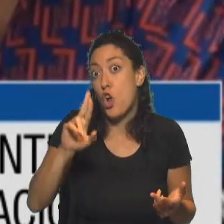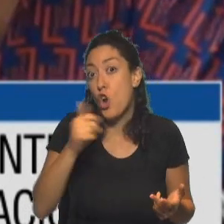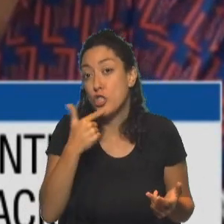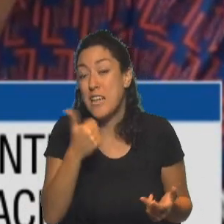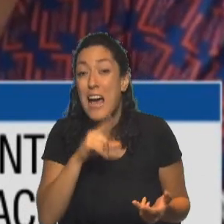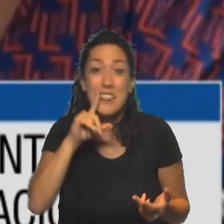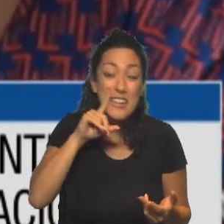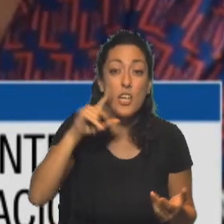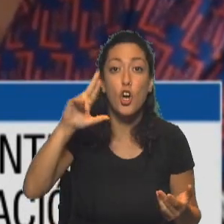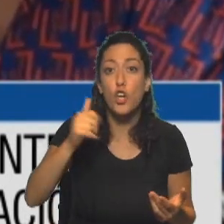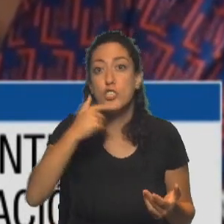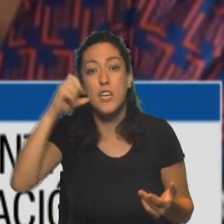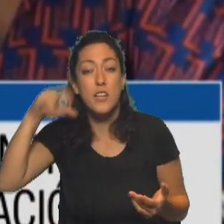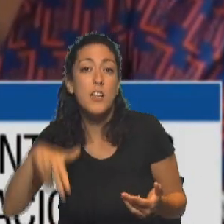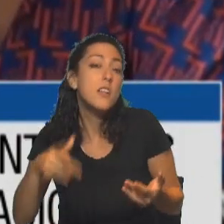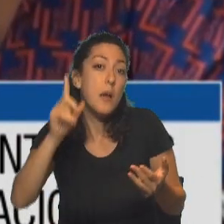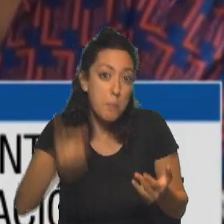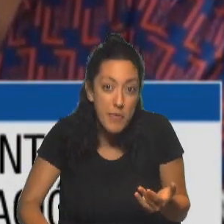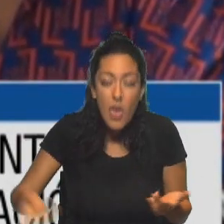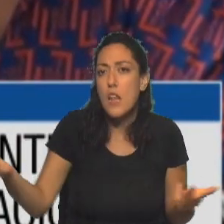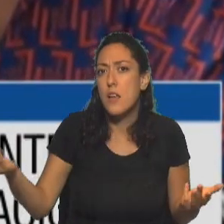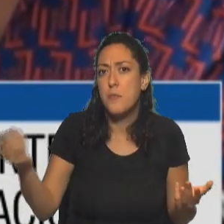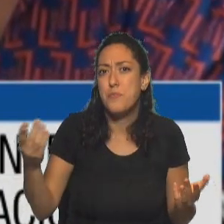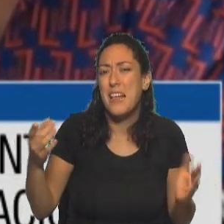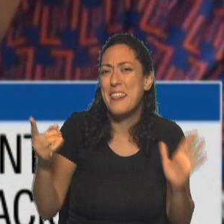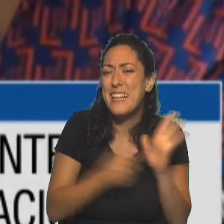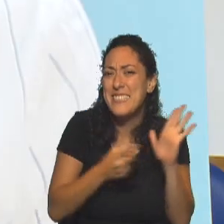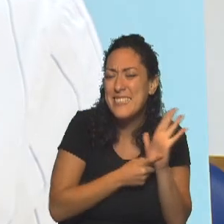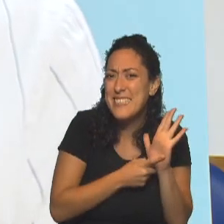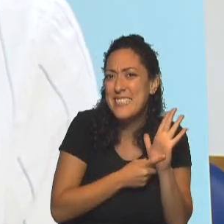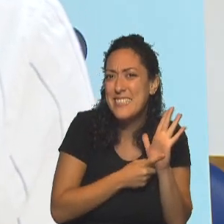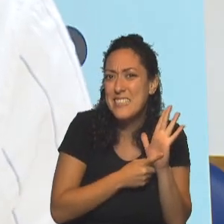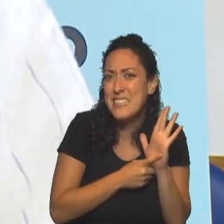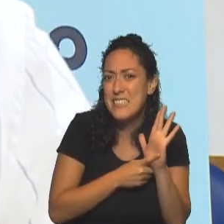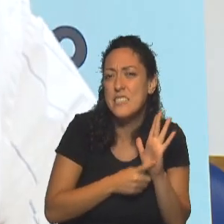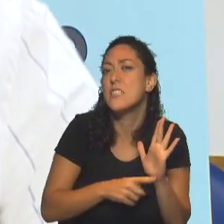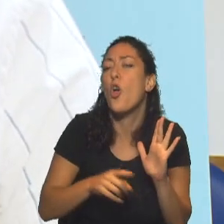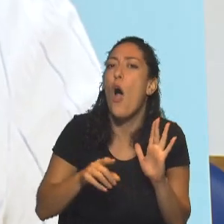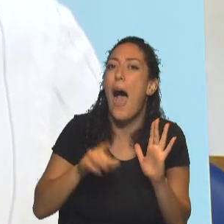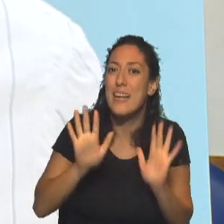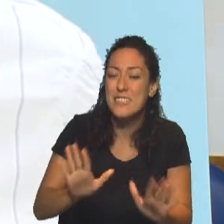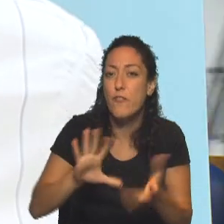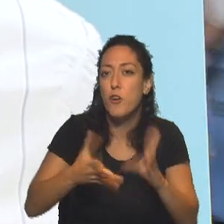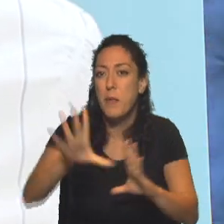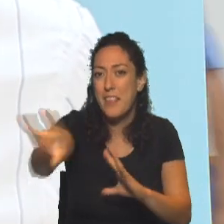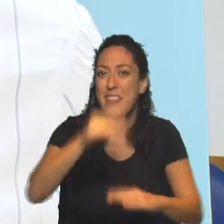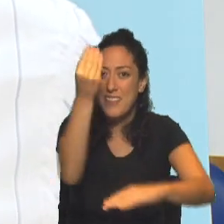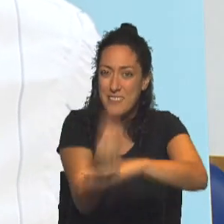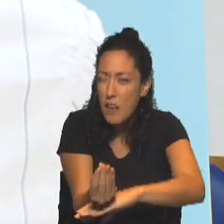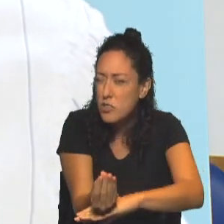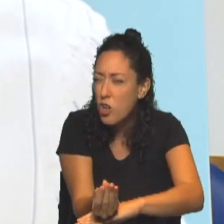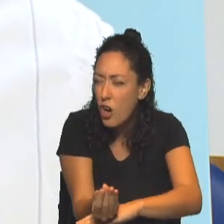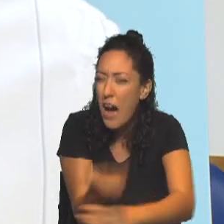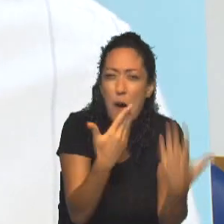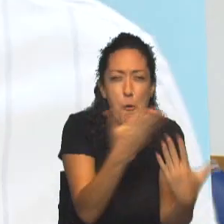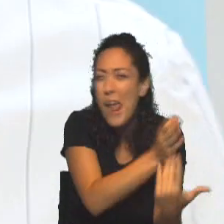Rosati, que además sugirió la designación por decreto, es decir, un tipo que estaba muy interesado en la Corte. Con nadie habló de todas estas cosas,